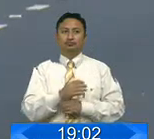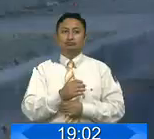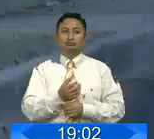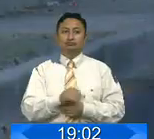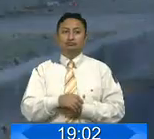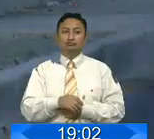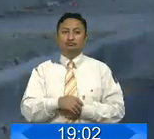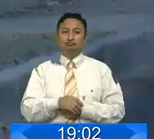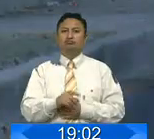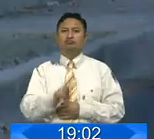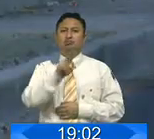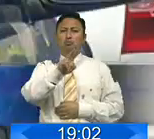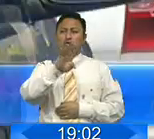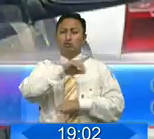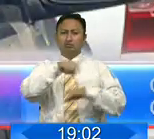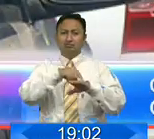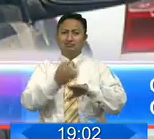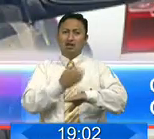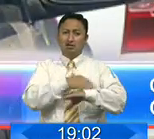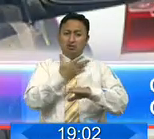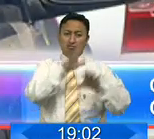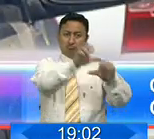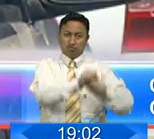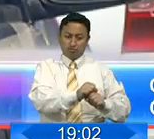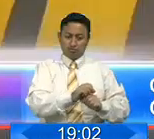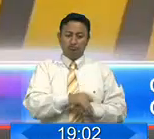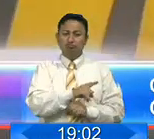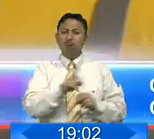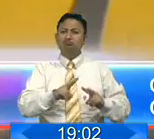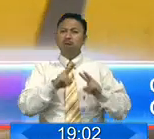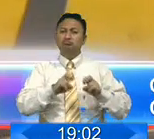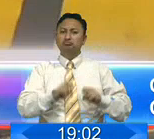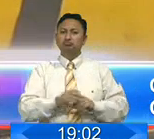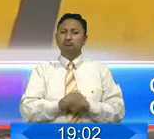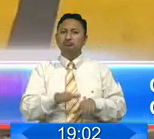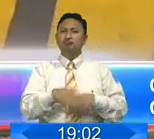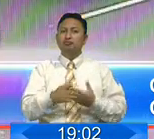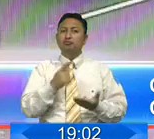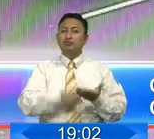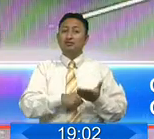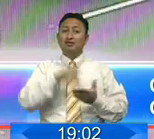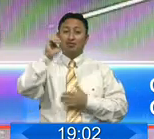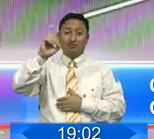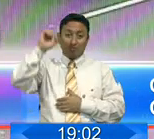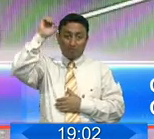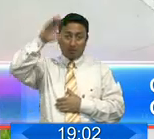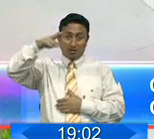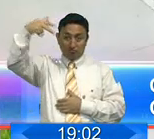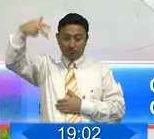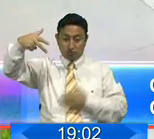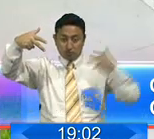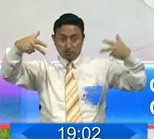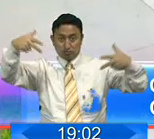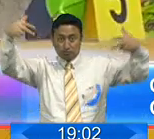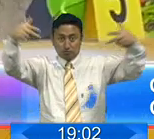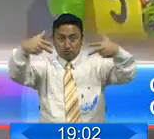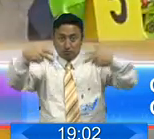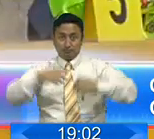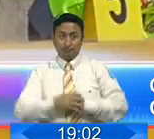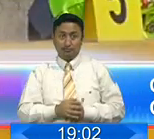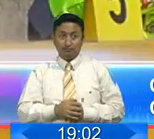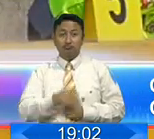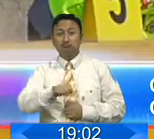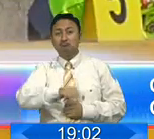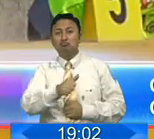Resolvieron el caso en menos de 24 horas. Las investigaciones iniciaron con el análisis de videos de algunas cámaras de seguridad, entre